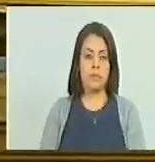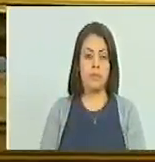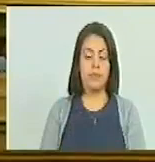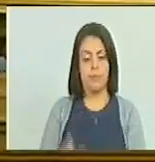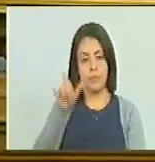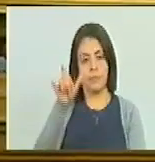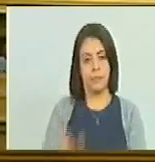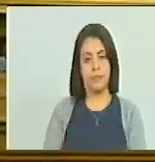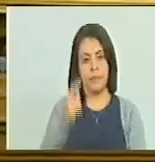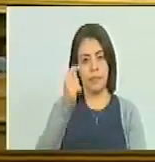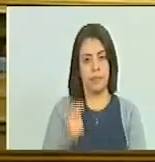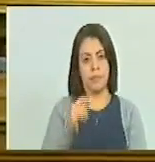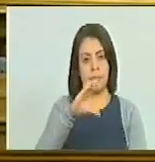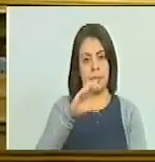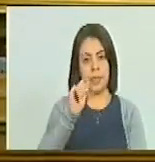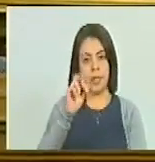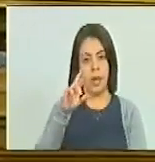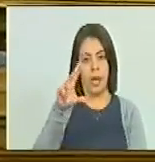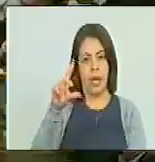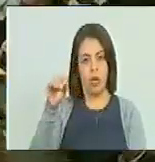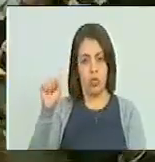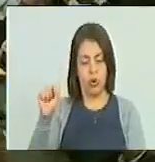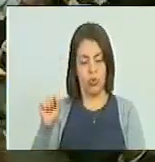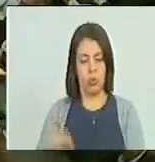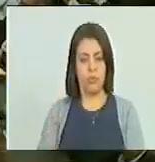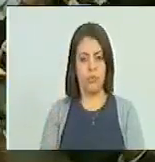Dejo el derecho de palabra al diputado Carlos Mogollón.